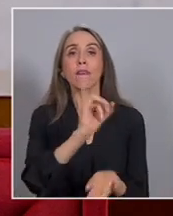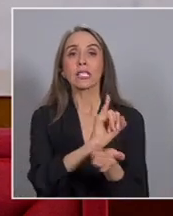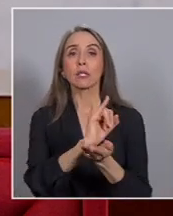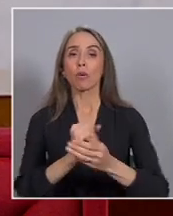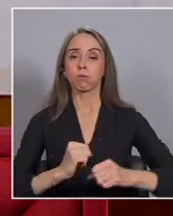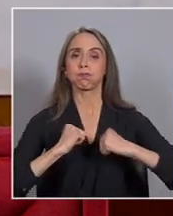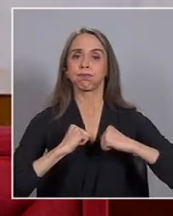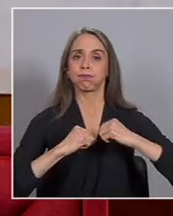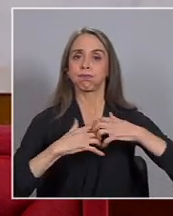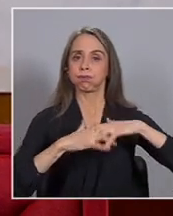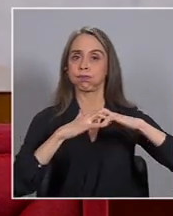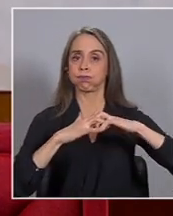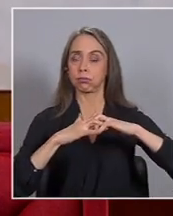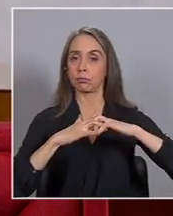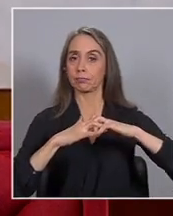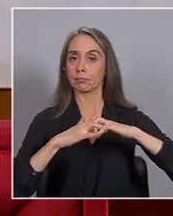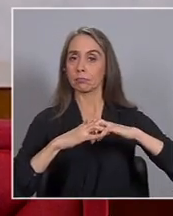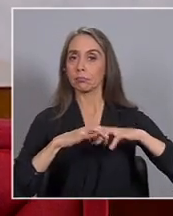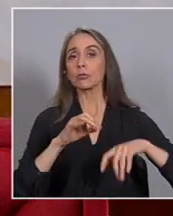fuertes.